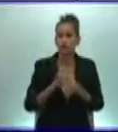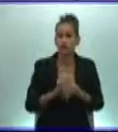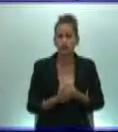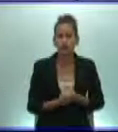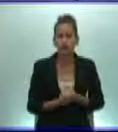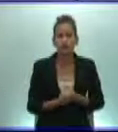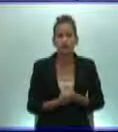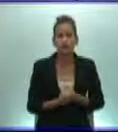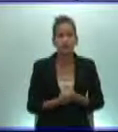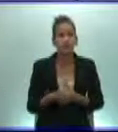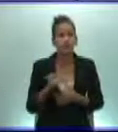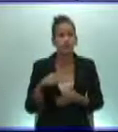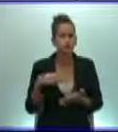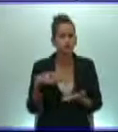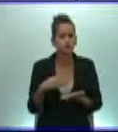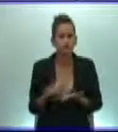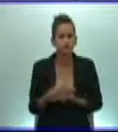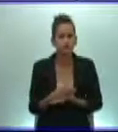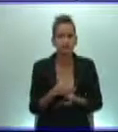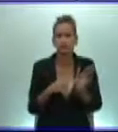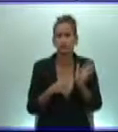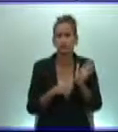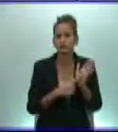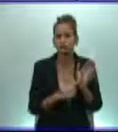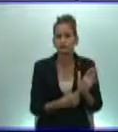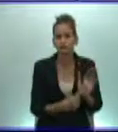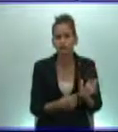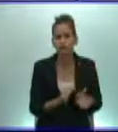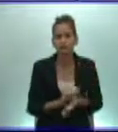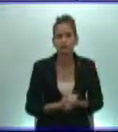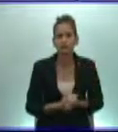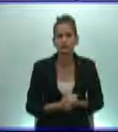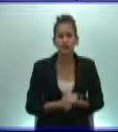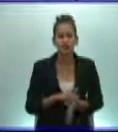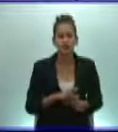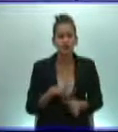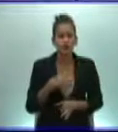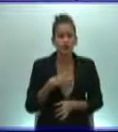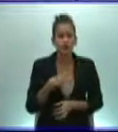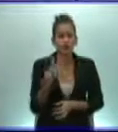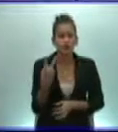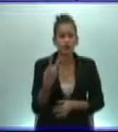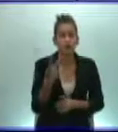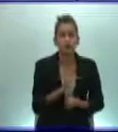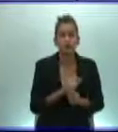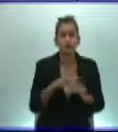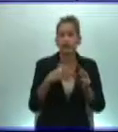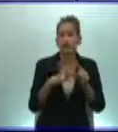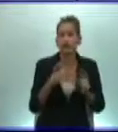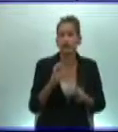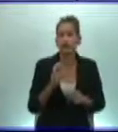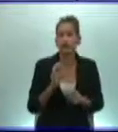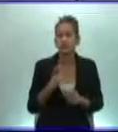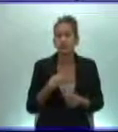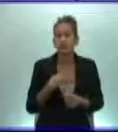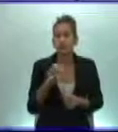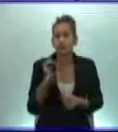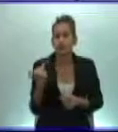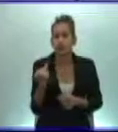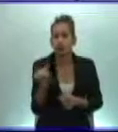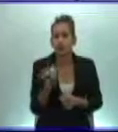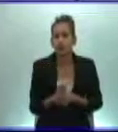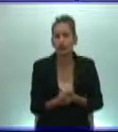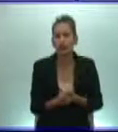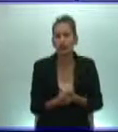vamos a seguir con la demostración. Si ya tenemos que dos ángulos tienen la misma amplitud, entonces